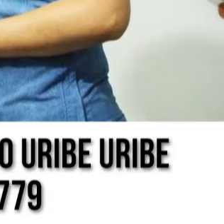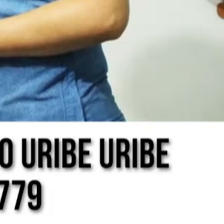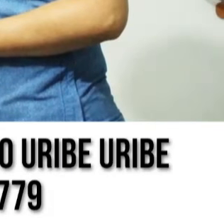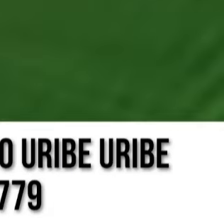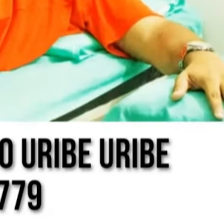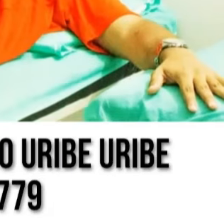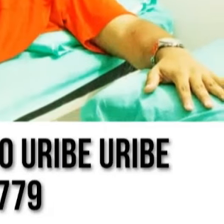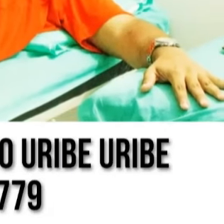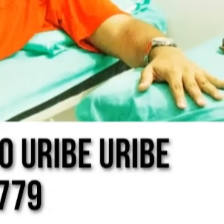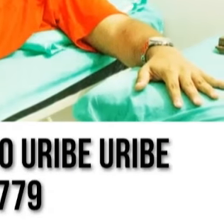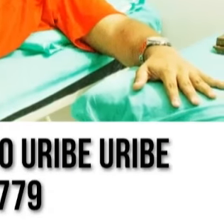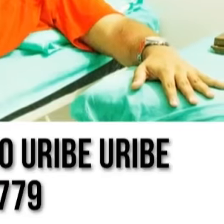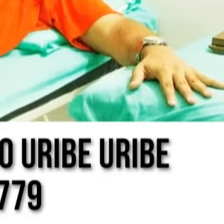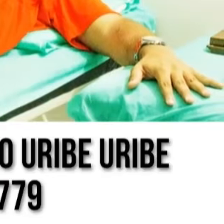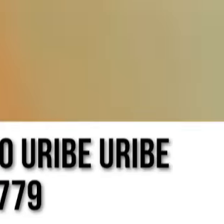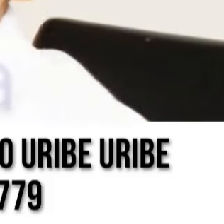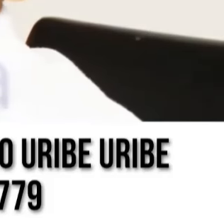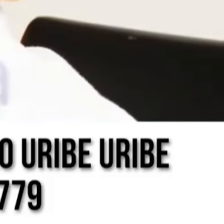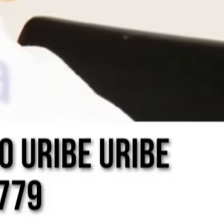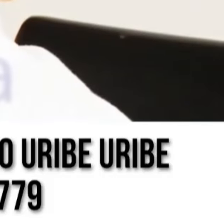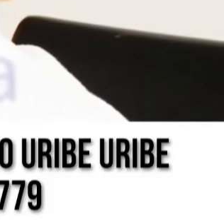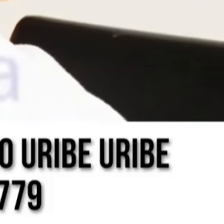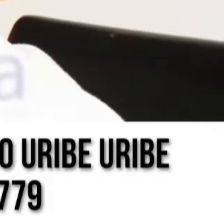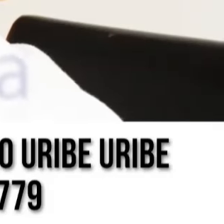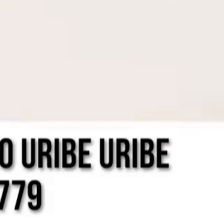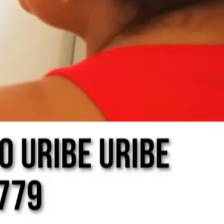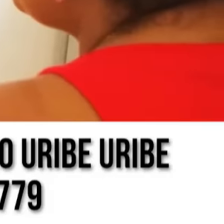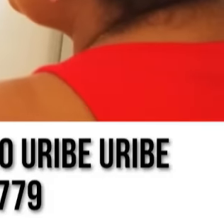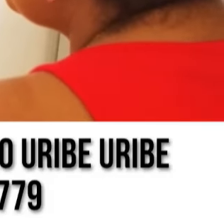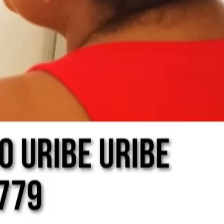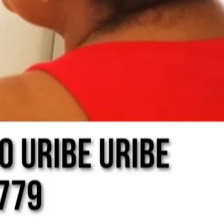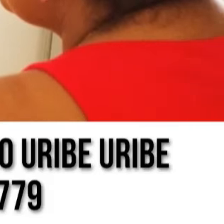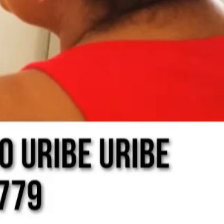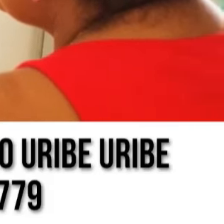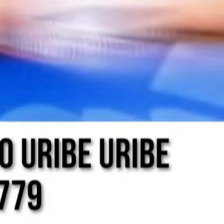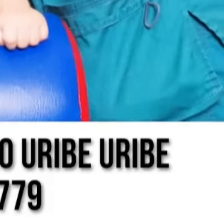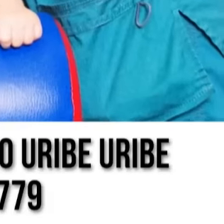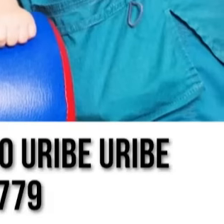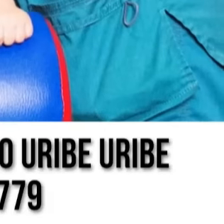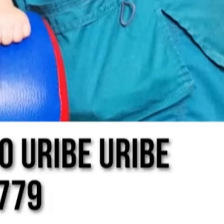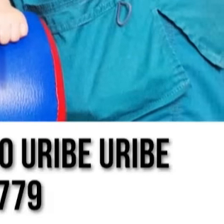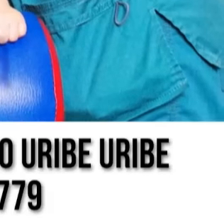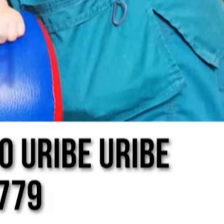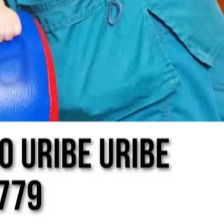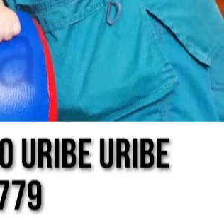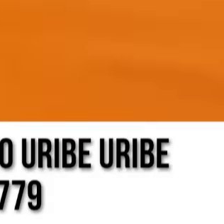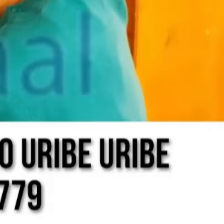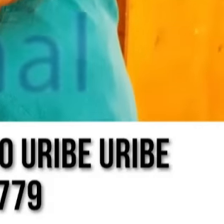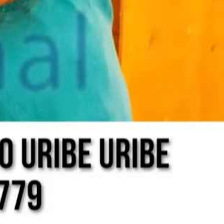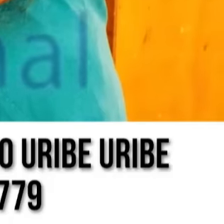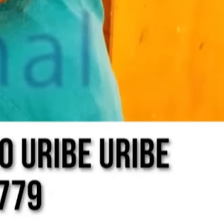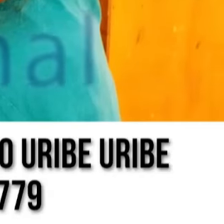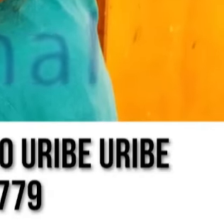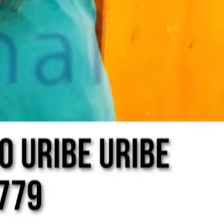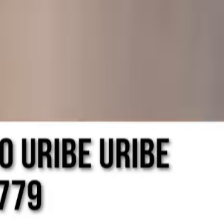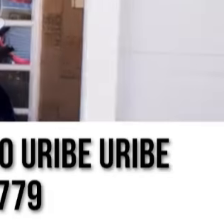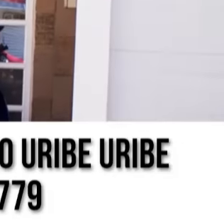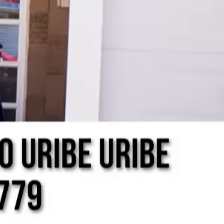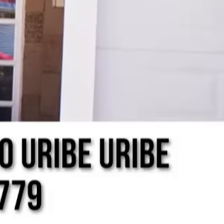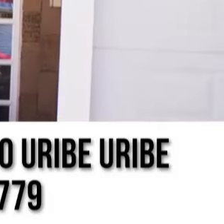nivel terapéutico, terapia física, terapia respiratoria, psicología, fonoaudiología y muchos otros